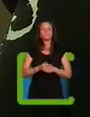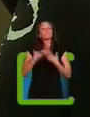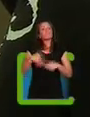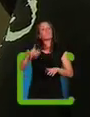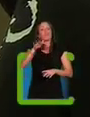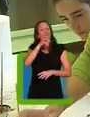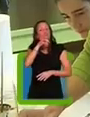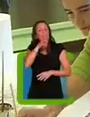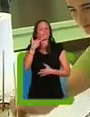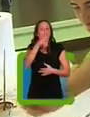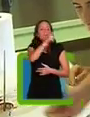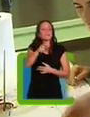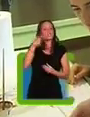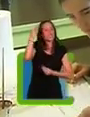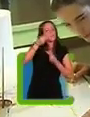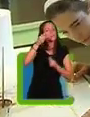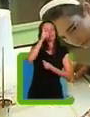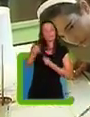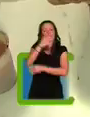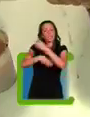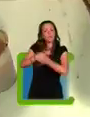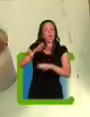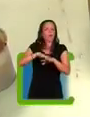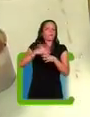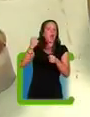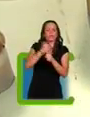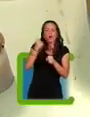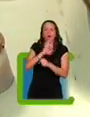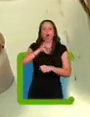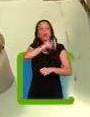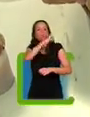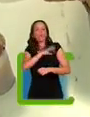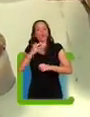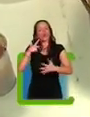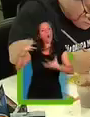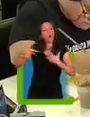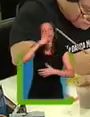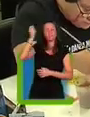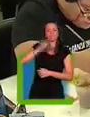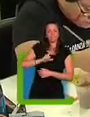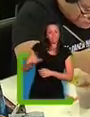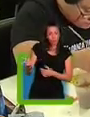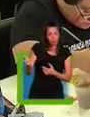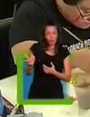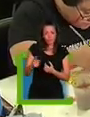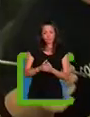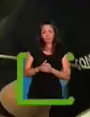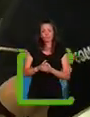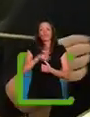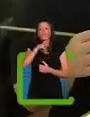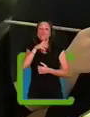Pero todavía hay quien piensa que las personas con discapacidad no son válidas para trabajar, practicar algún deporte o ser grandes